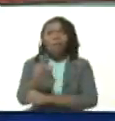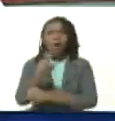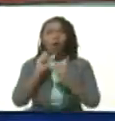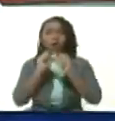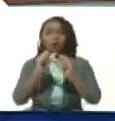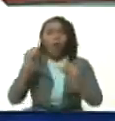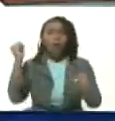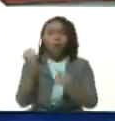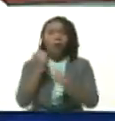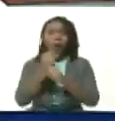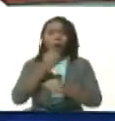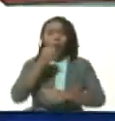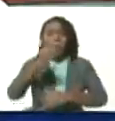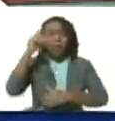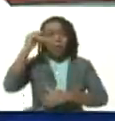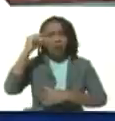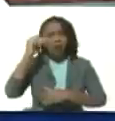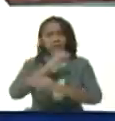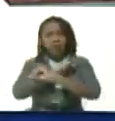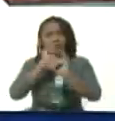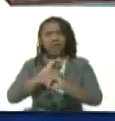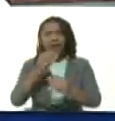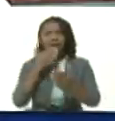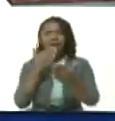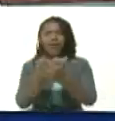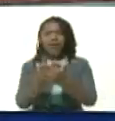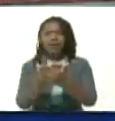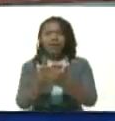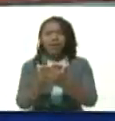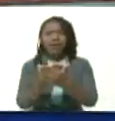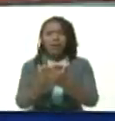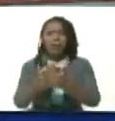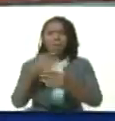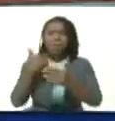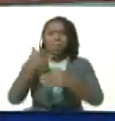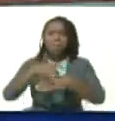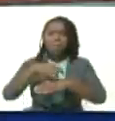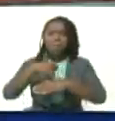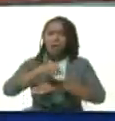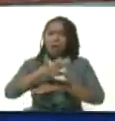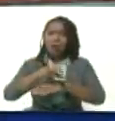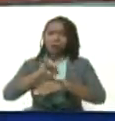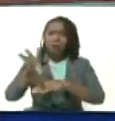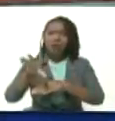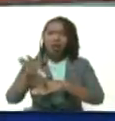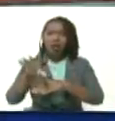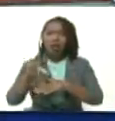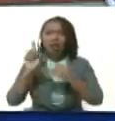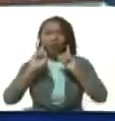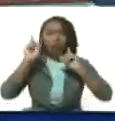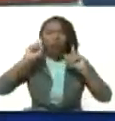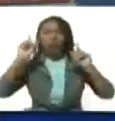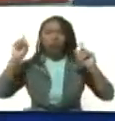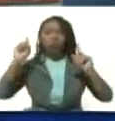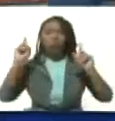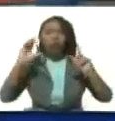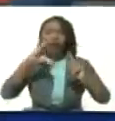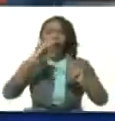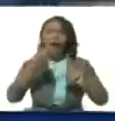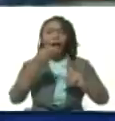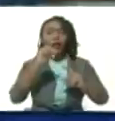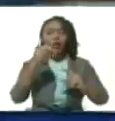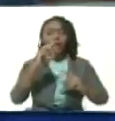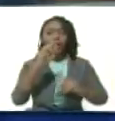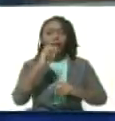seguimos trabajando. Buen día, felicidades, muchas gracias. Vamos a dejarlo con la orquesta Cañonero Sabroso